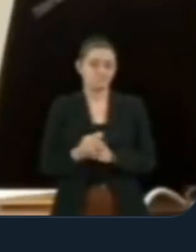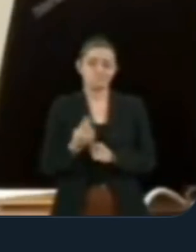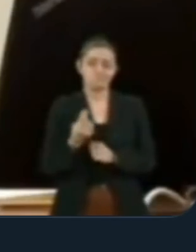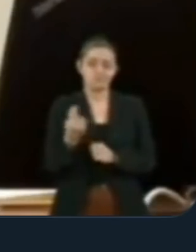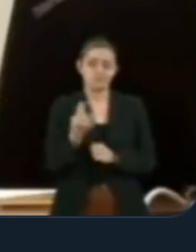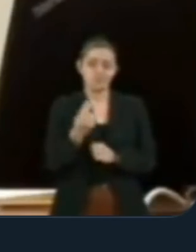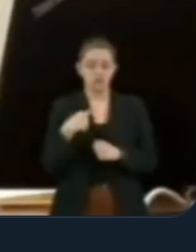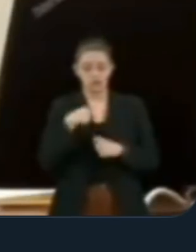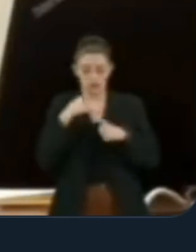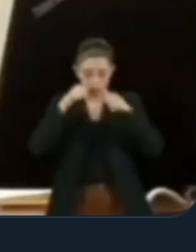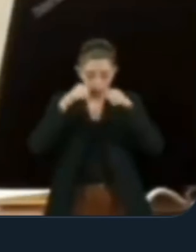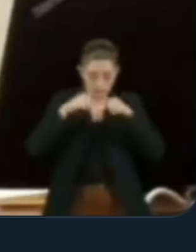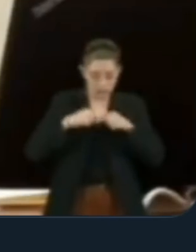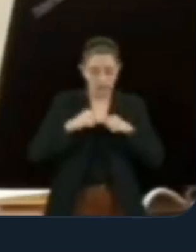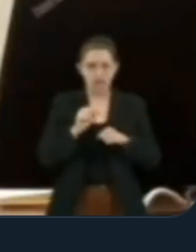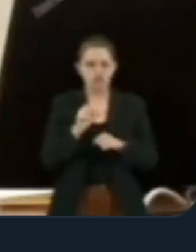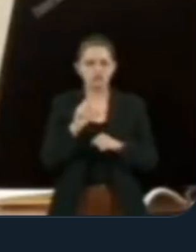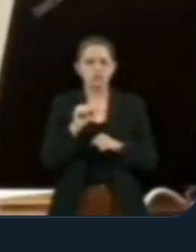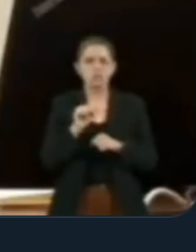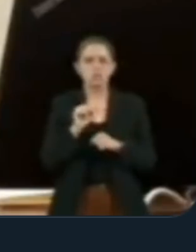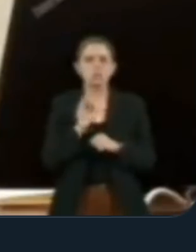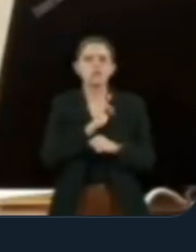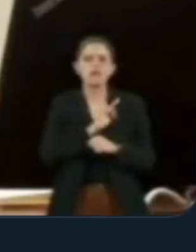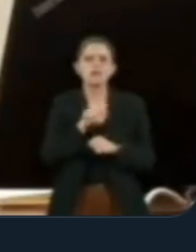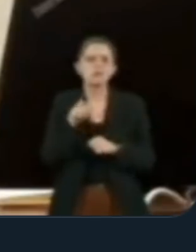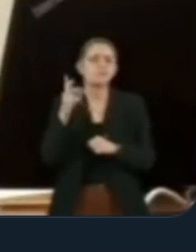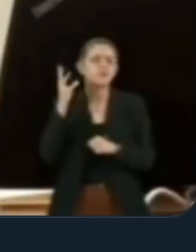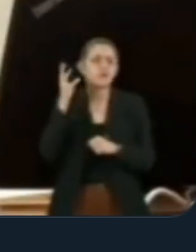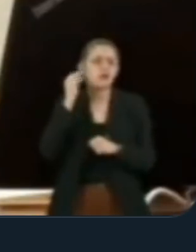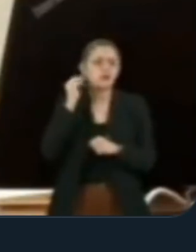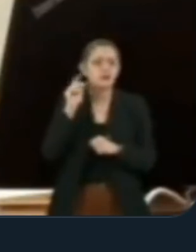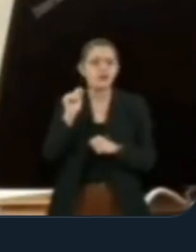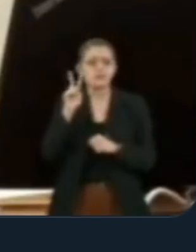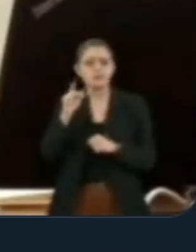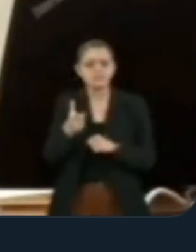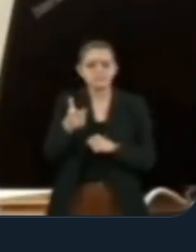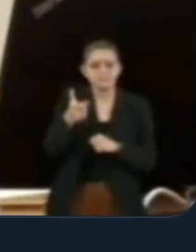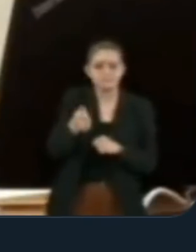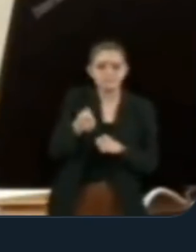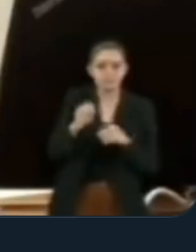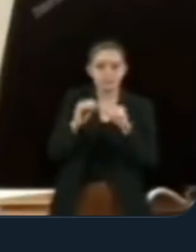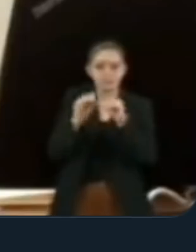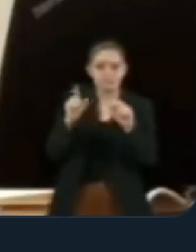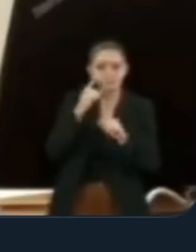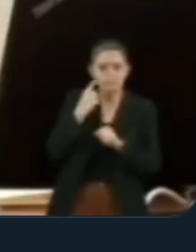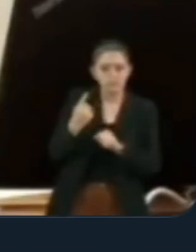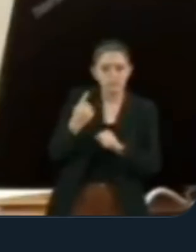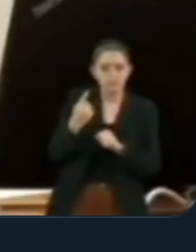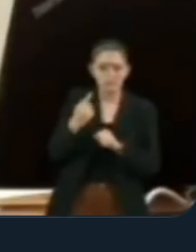de escucharse a sí mismos y encender por algún momento la radio, la televisión, para poder